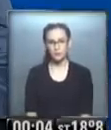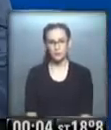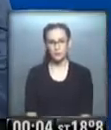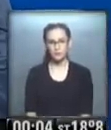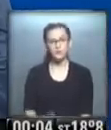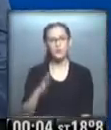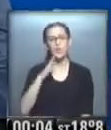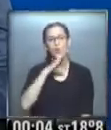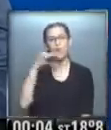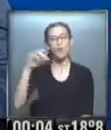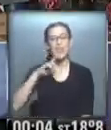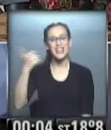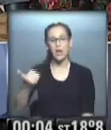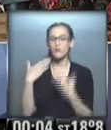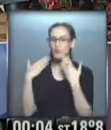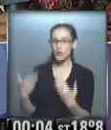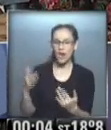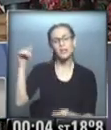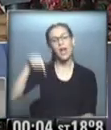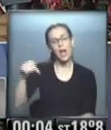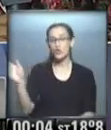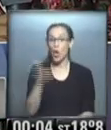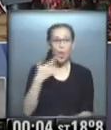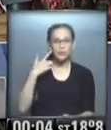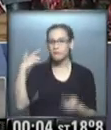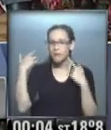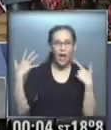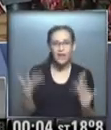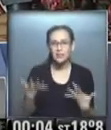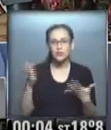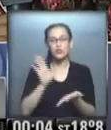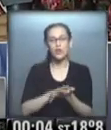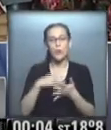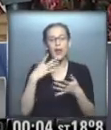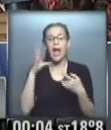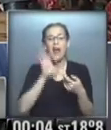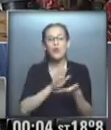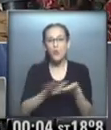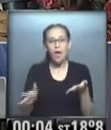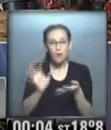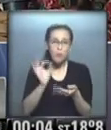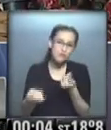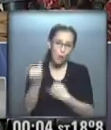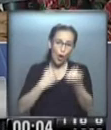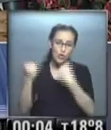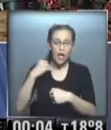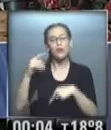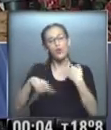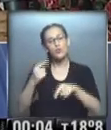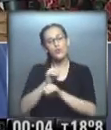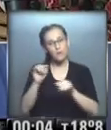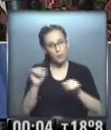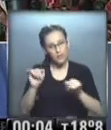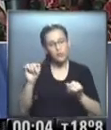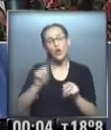Bien, Julieta, muchísimas gracias. Estamos aquí atentos, dispuestos a cualquier novedad que vos tengas. Continuamos con la información, pero por